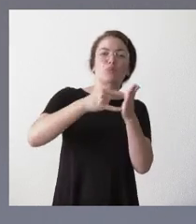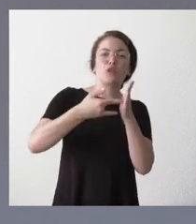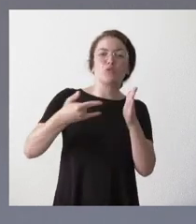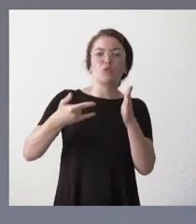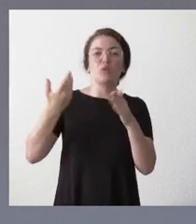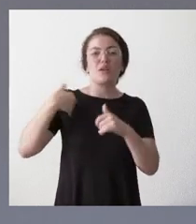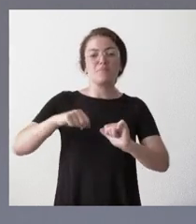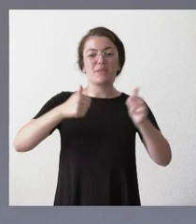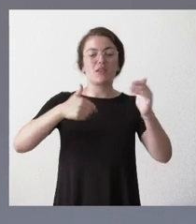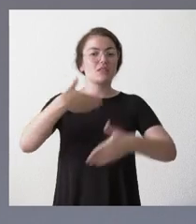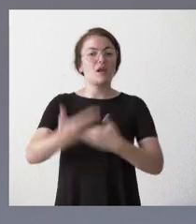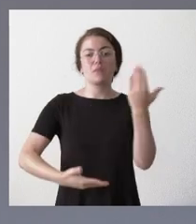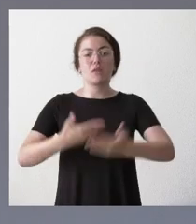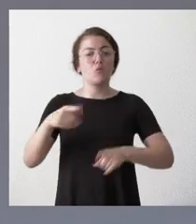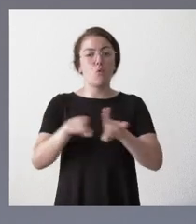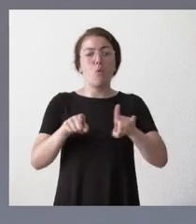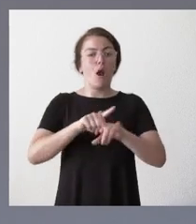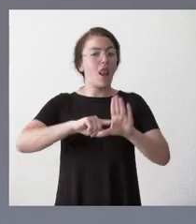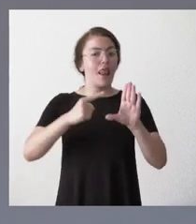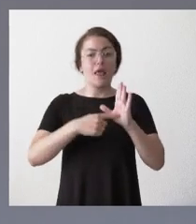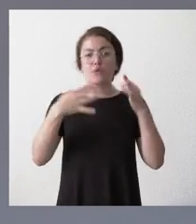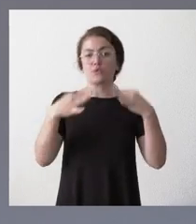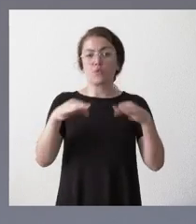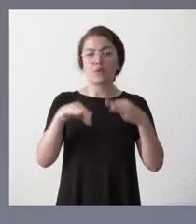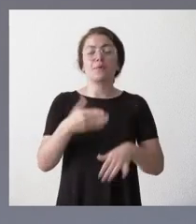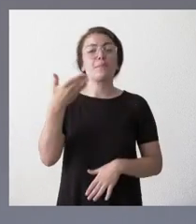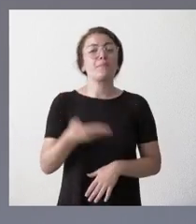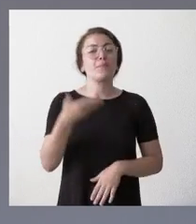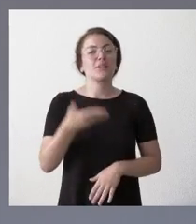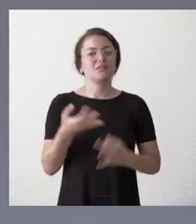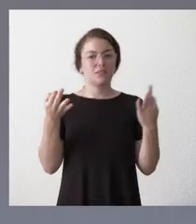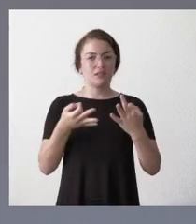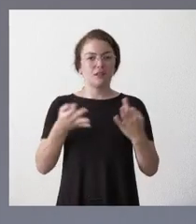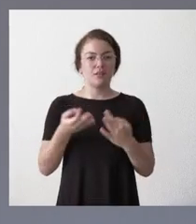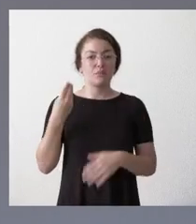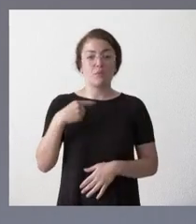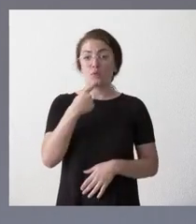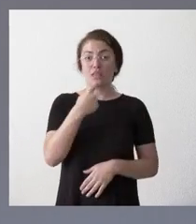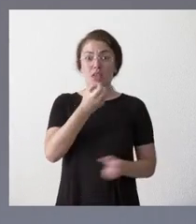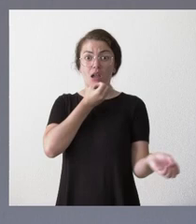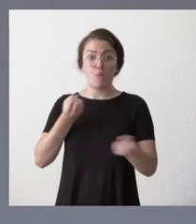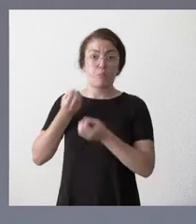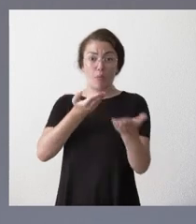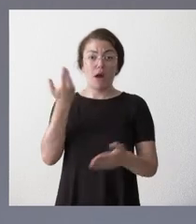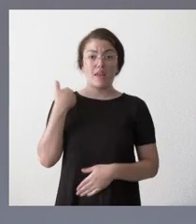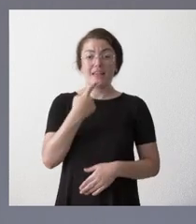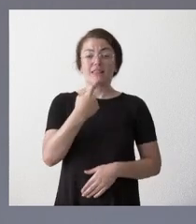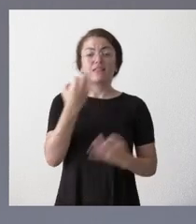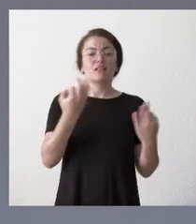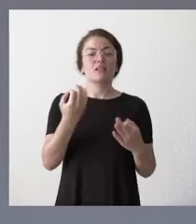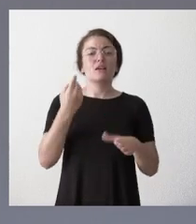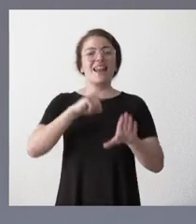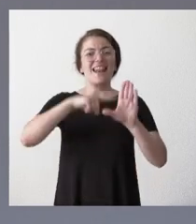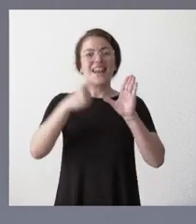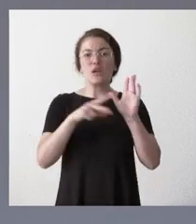tramitación ordinaria. Importante señalar, y así se dice también en el anuncio, que esta nueva ley en